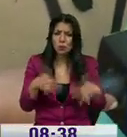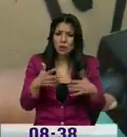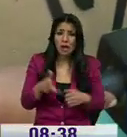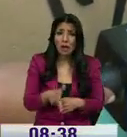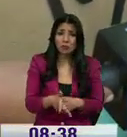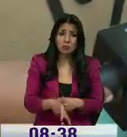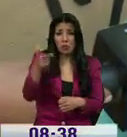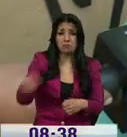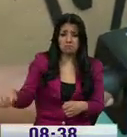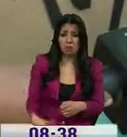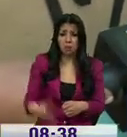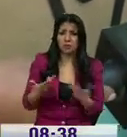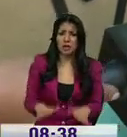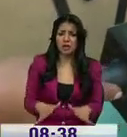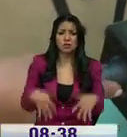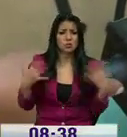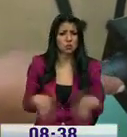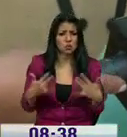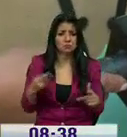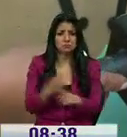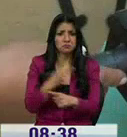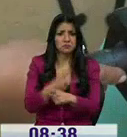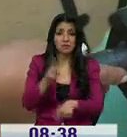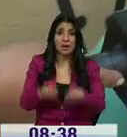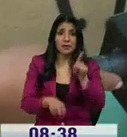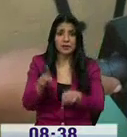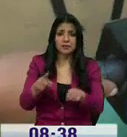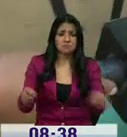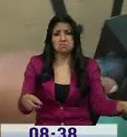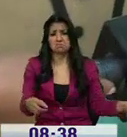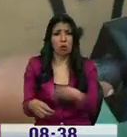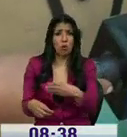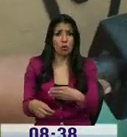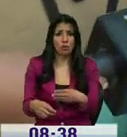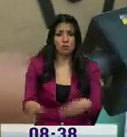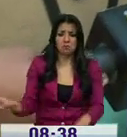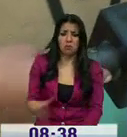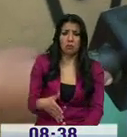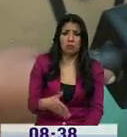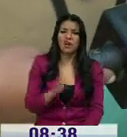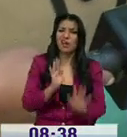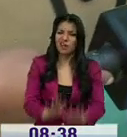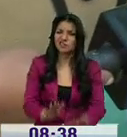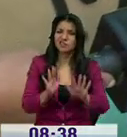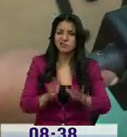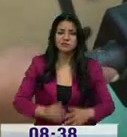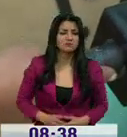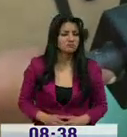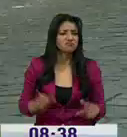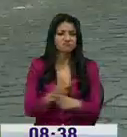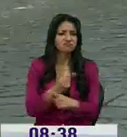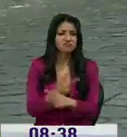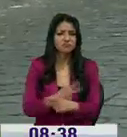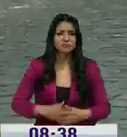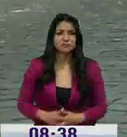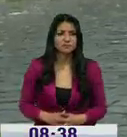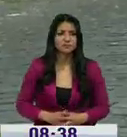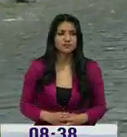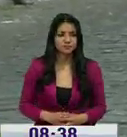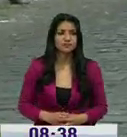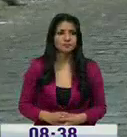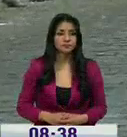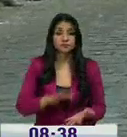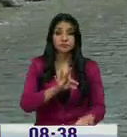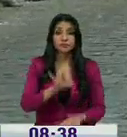carrito, ya viene, ya alza, pero a veces viene contra la pared o lo que sea, los tubos. Muy peligroso. Algunos